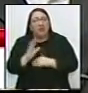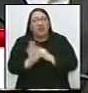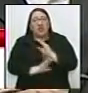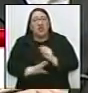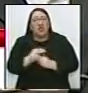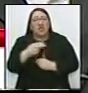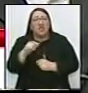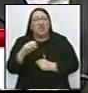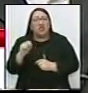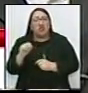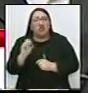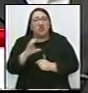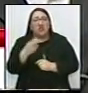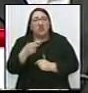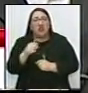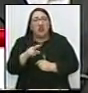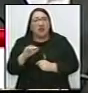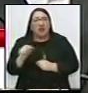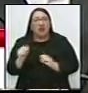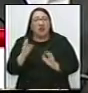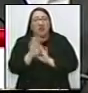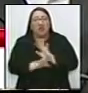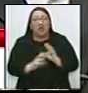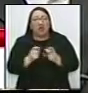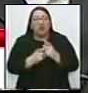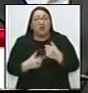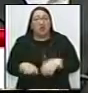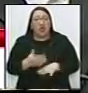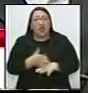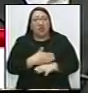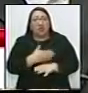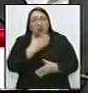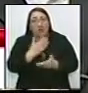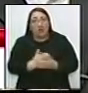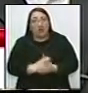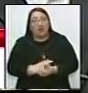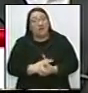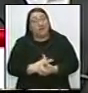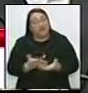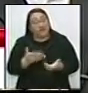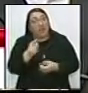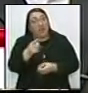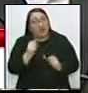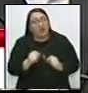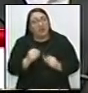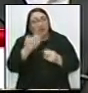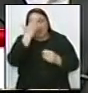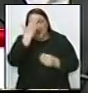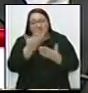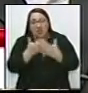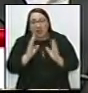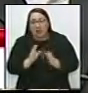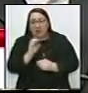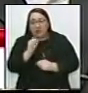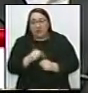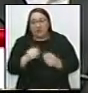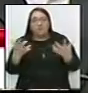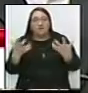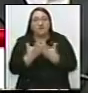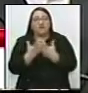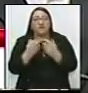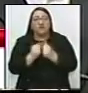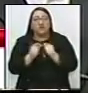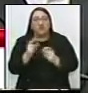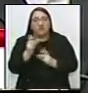a los Chávarri, o blindar a congresistas que han cometido delitos. Allí el Frente Amplio sintoniza con